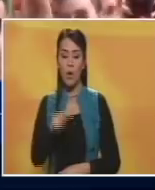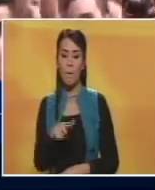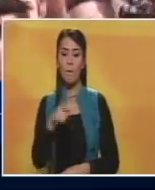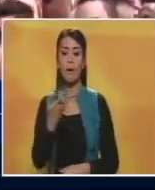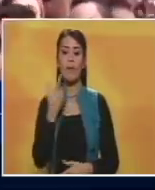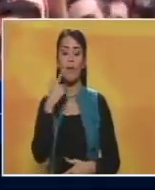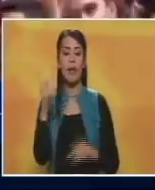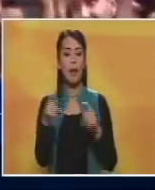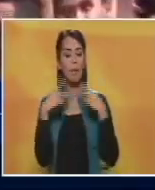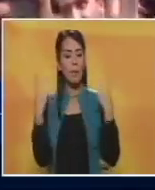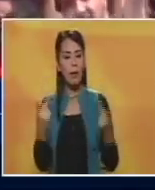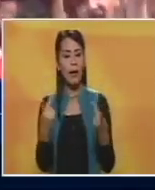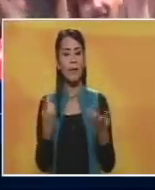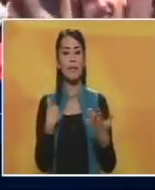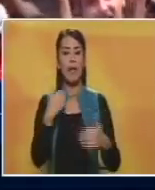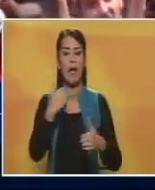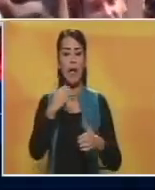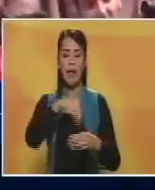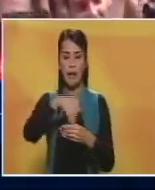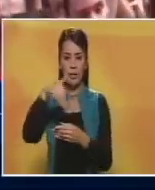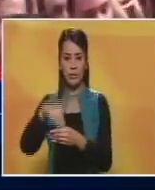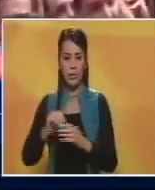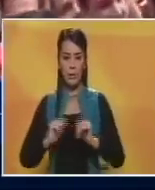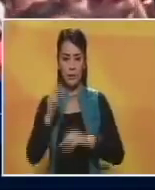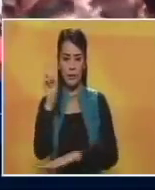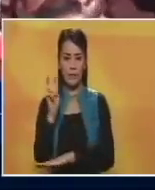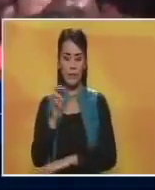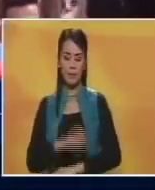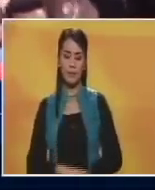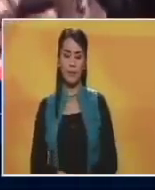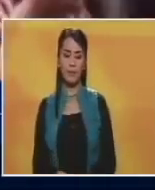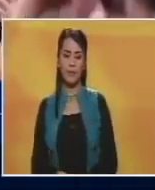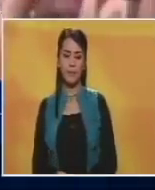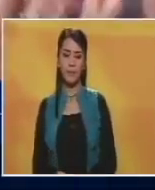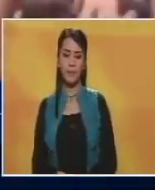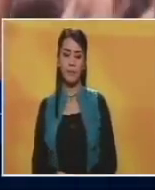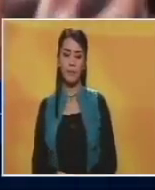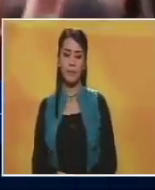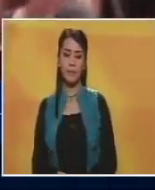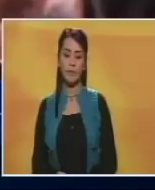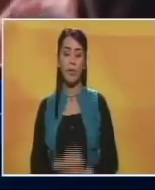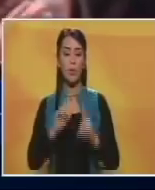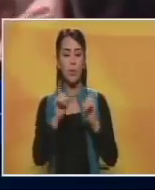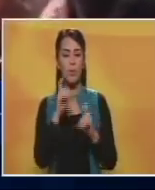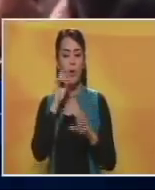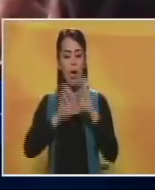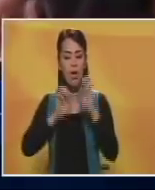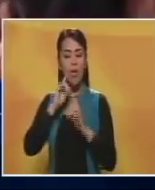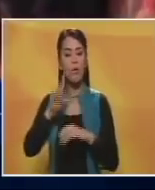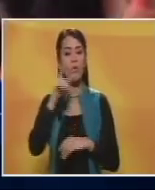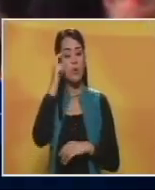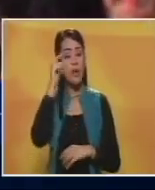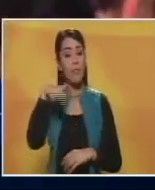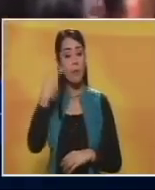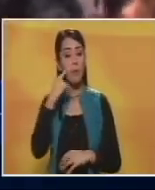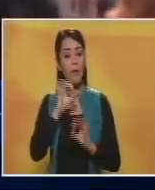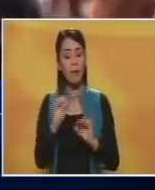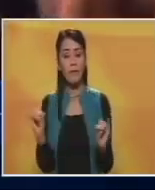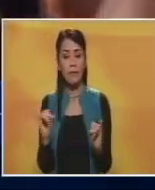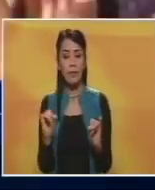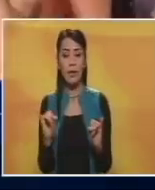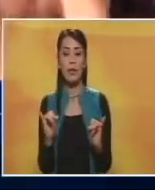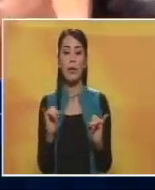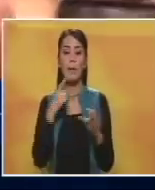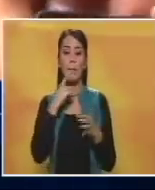propaganda electoral y en radio y televisión, que empieza este viernes. La audiencia se producirá un día después del plazo final para